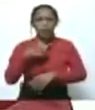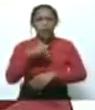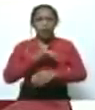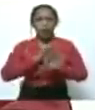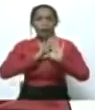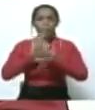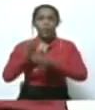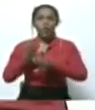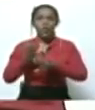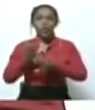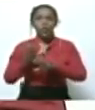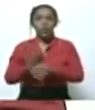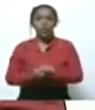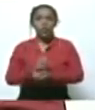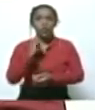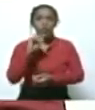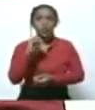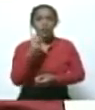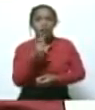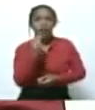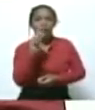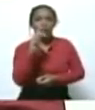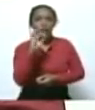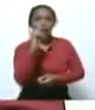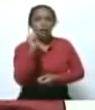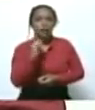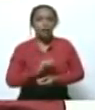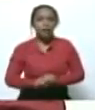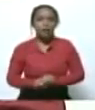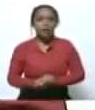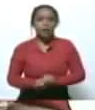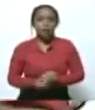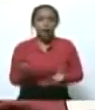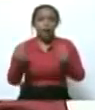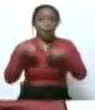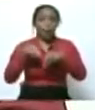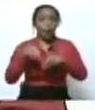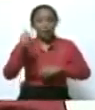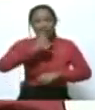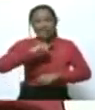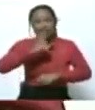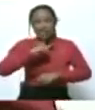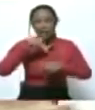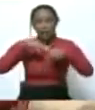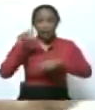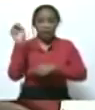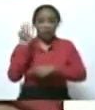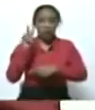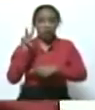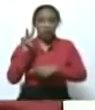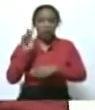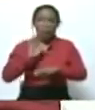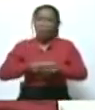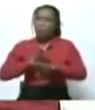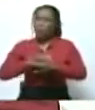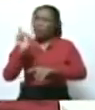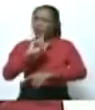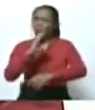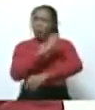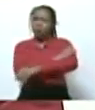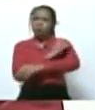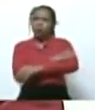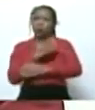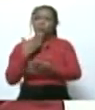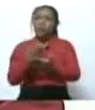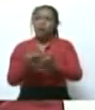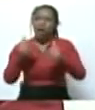Inglaterra, a los ingleses. El Tratado de Asistencia Recíproca, por eso cuando aquí en Venezuela, ¿por qué la oposición no pidió más el TIAR aquí en